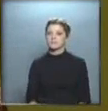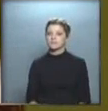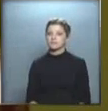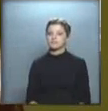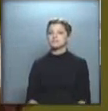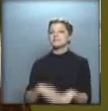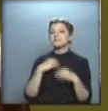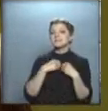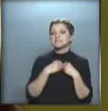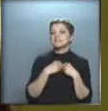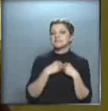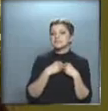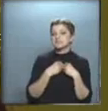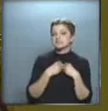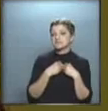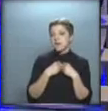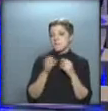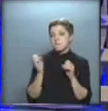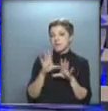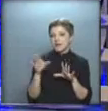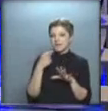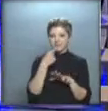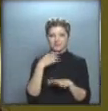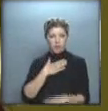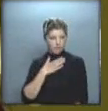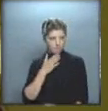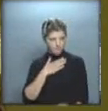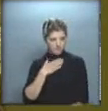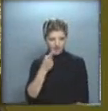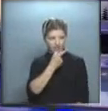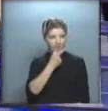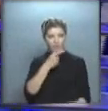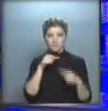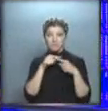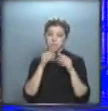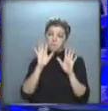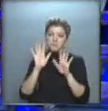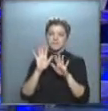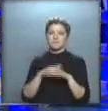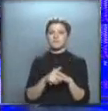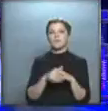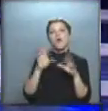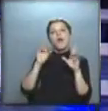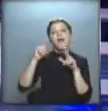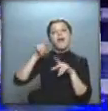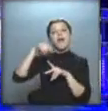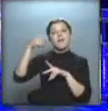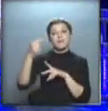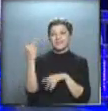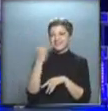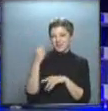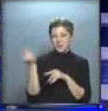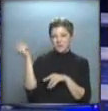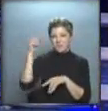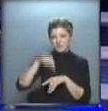sentía como yo, wow. Wow, ¿se pelean por mí? Claro. Ah, ok. Bueno, ojalá que en el próximo programa puedan venir también, los